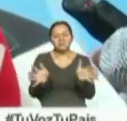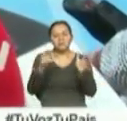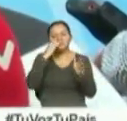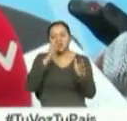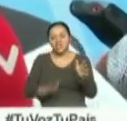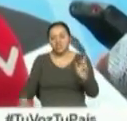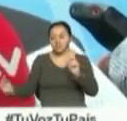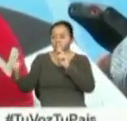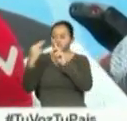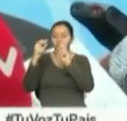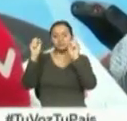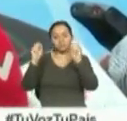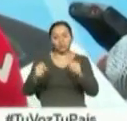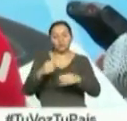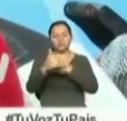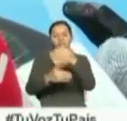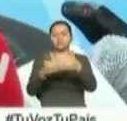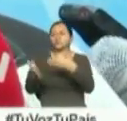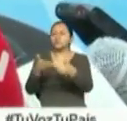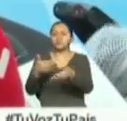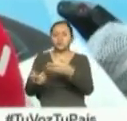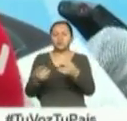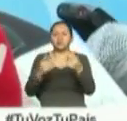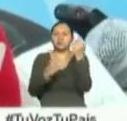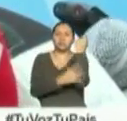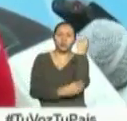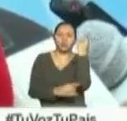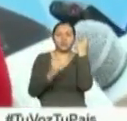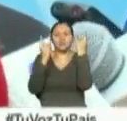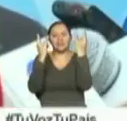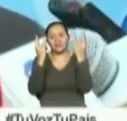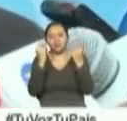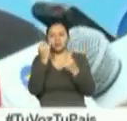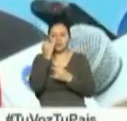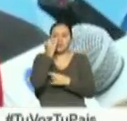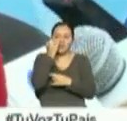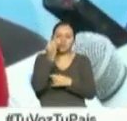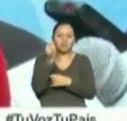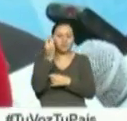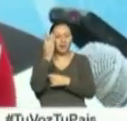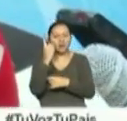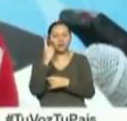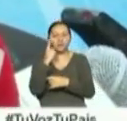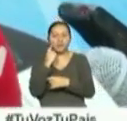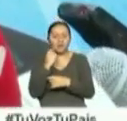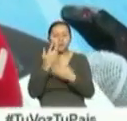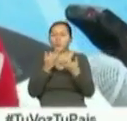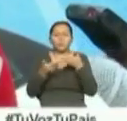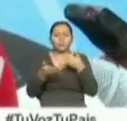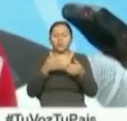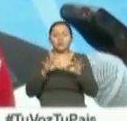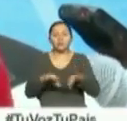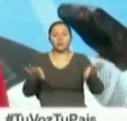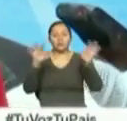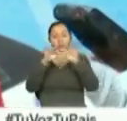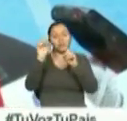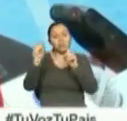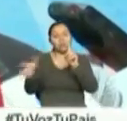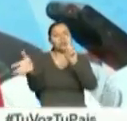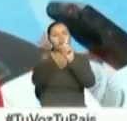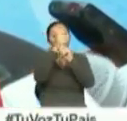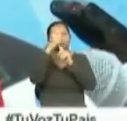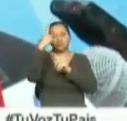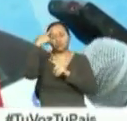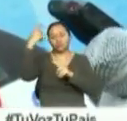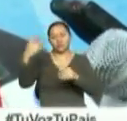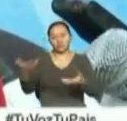que se den cuenta de que no importa de dónde seas o no importa tu condición social, ahora se tienen oportunidades para que tú puedas cumplir tus sueños, puedas